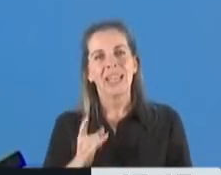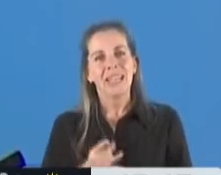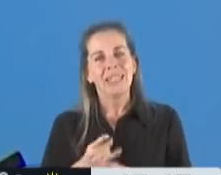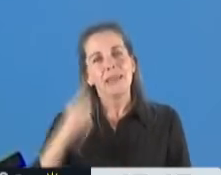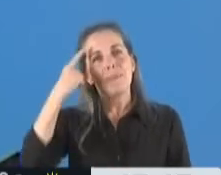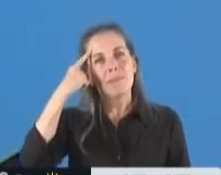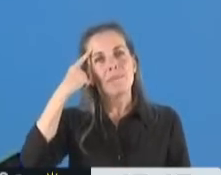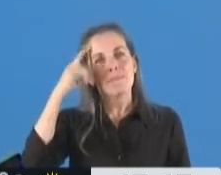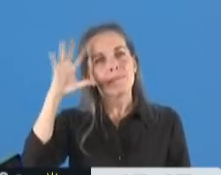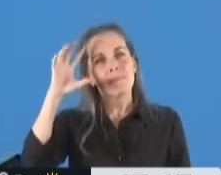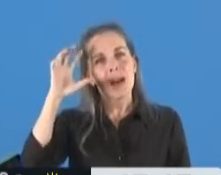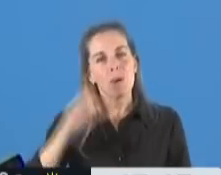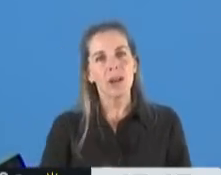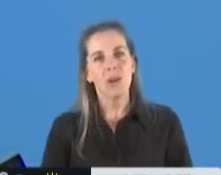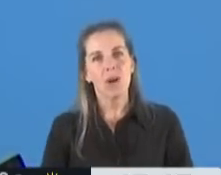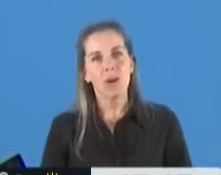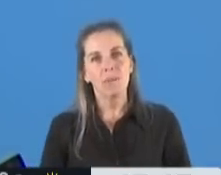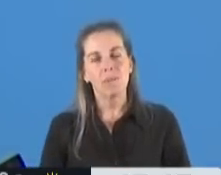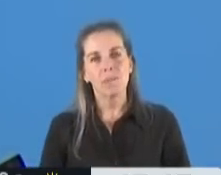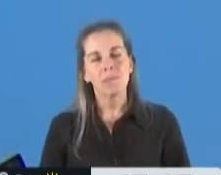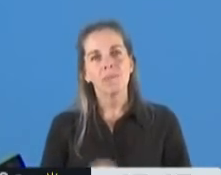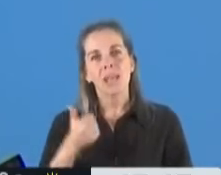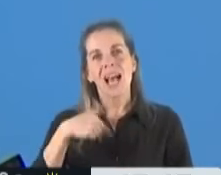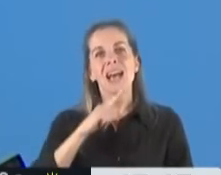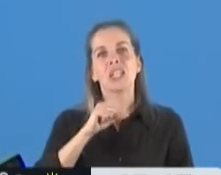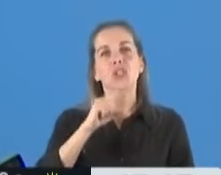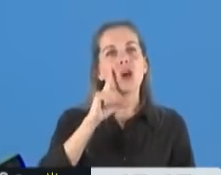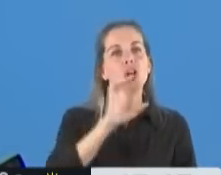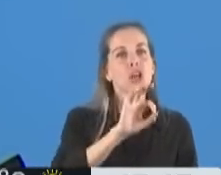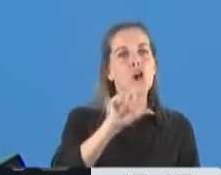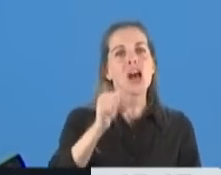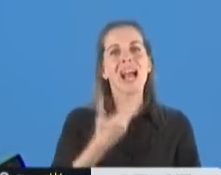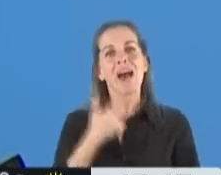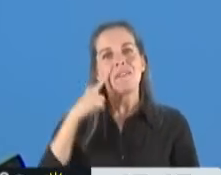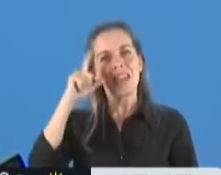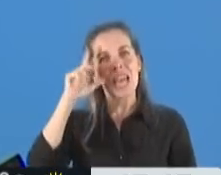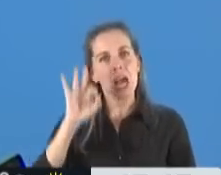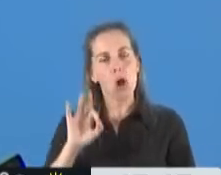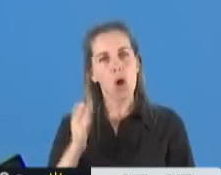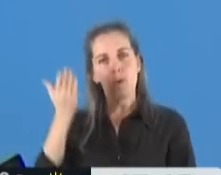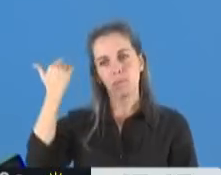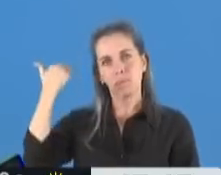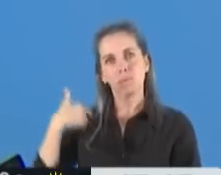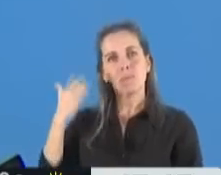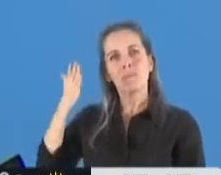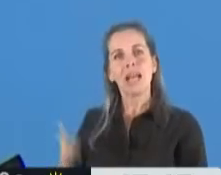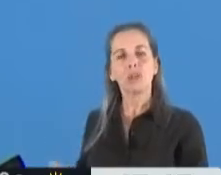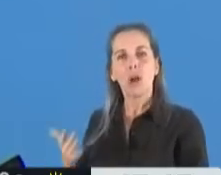recuerdo a Antonio Cafiero. Antonio Cafiero fue alguien a quien yo quise mucho y respeté más.